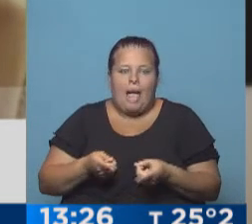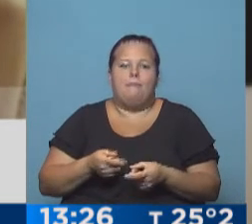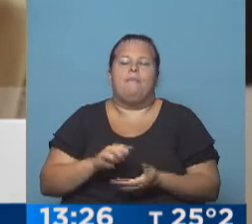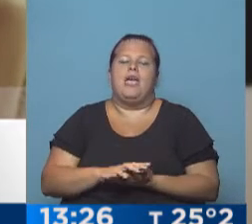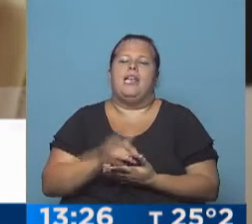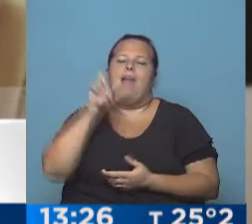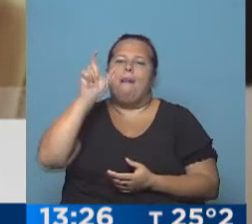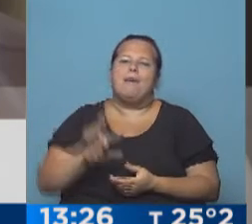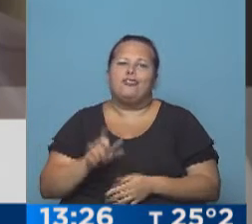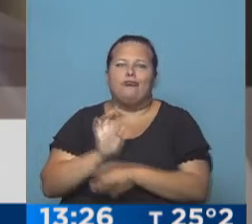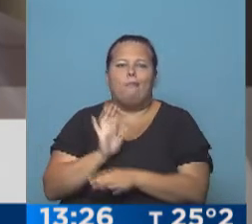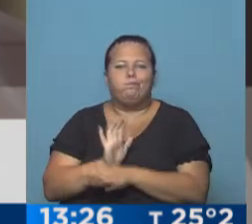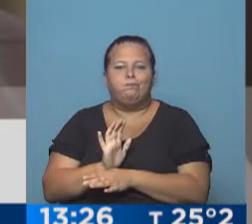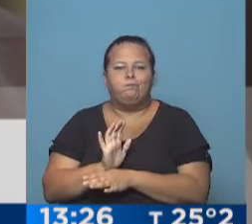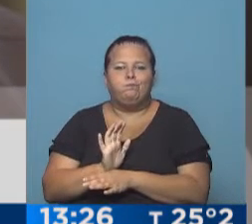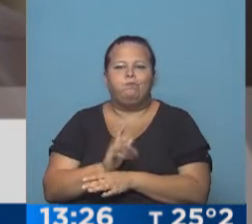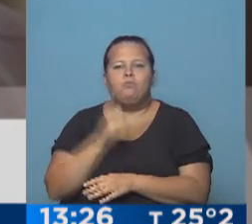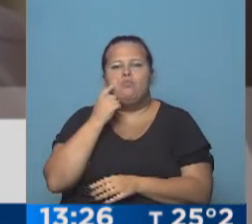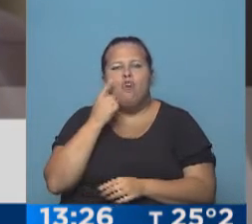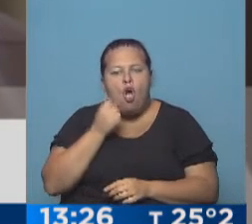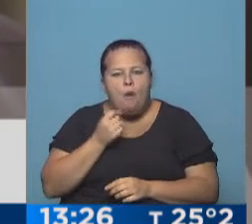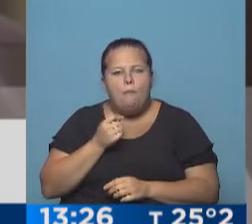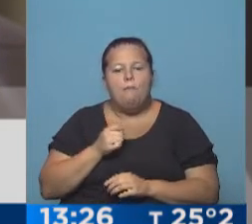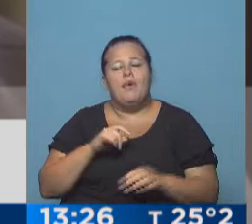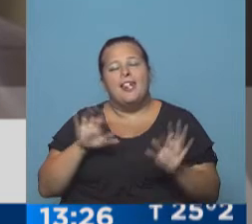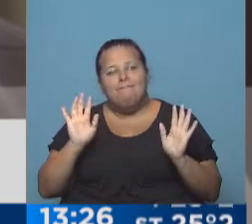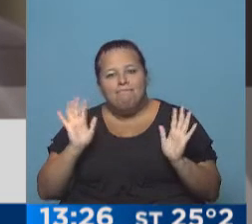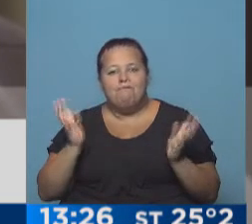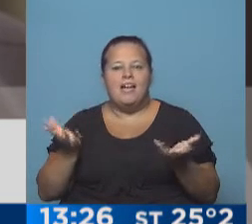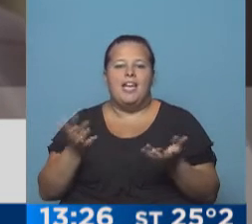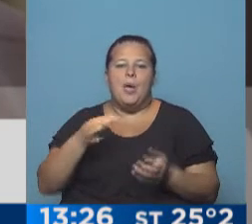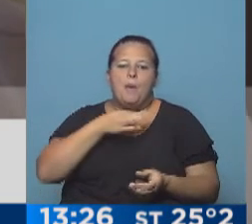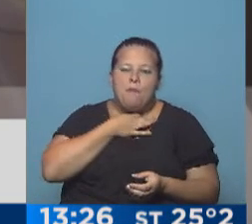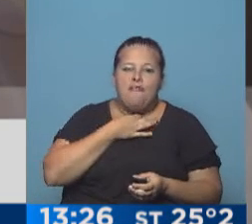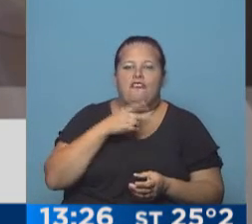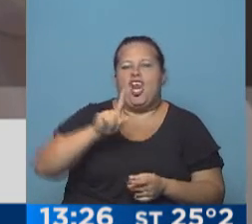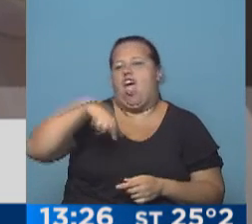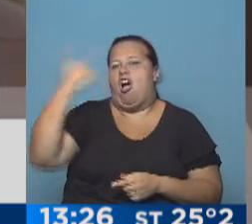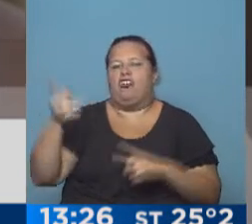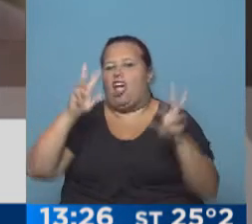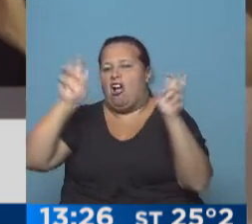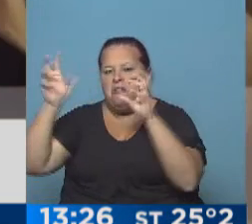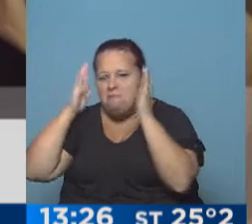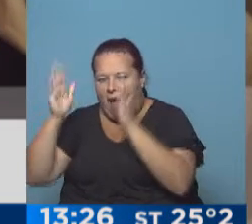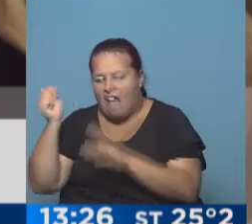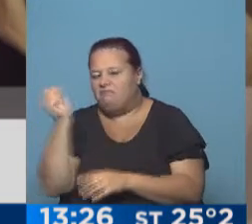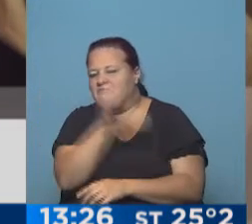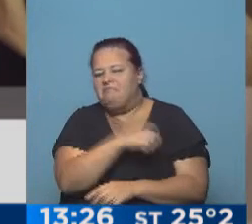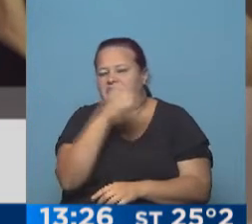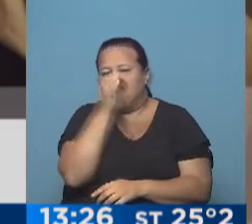personaje de un tipo que quizás prefirió ocuparse de otras cosas antes